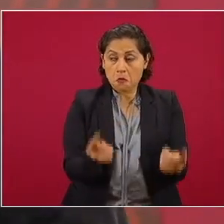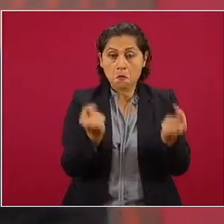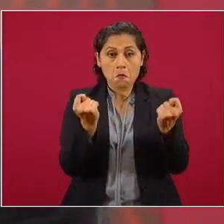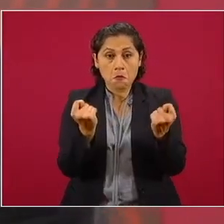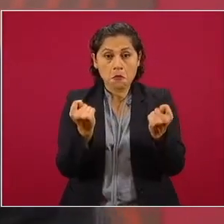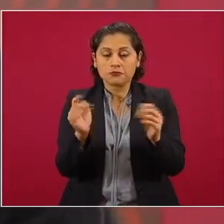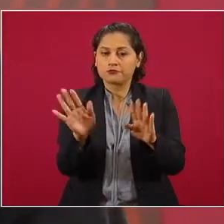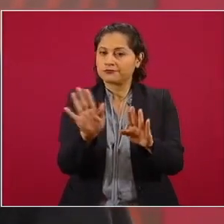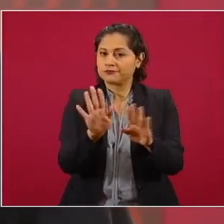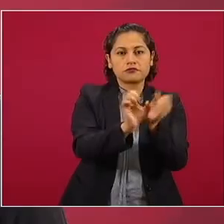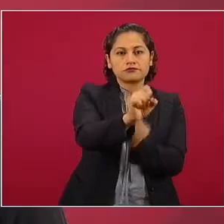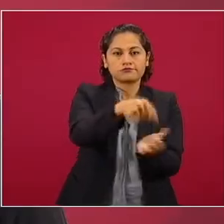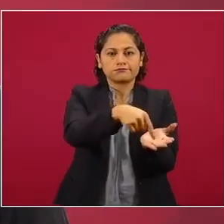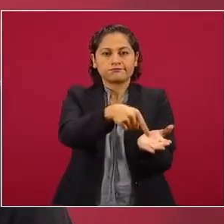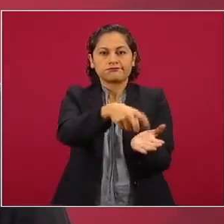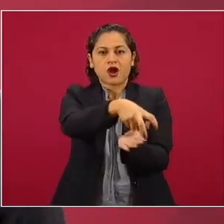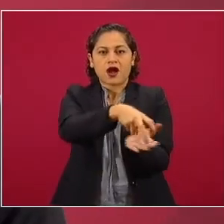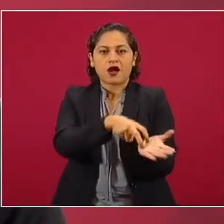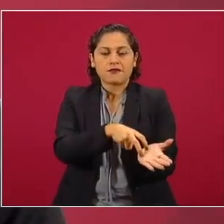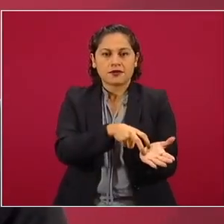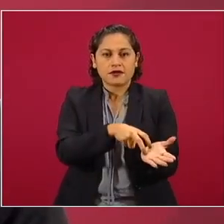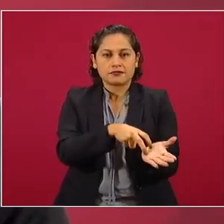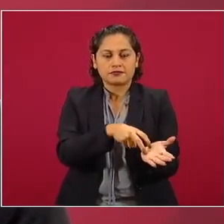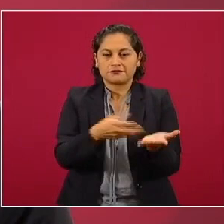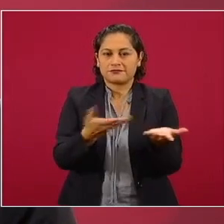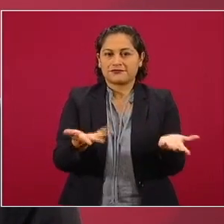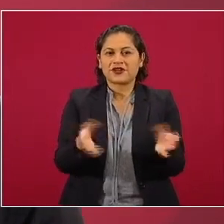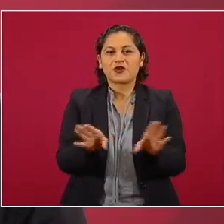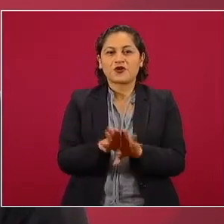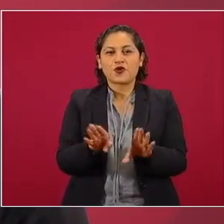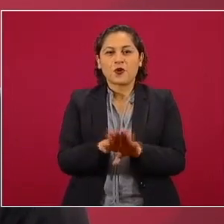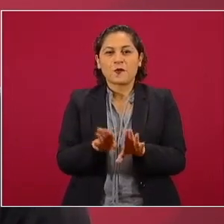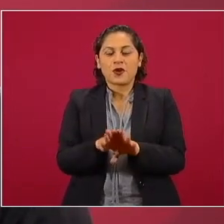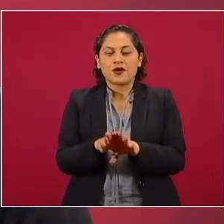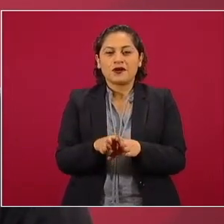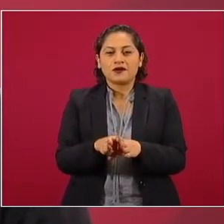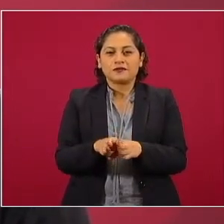sino existe una fórmula. No es decir,